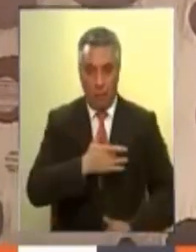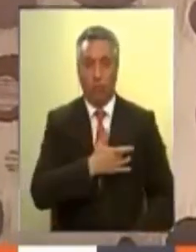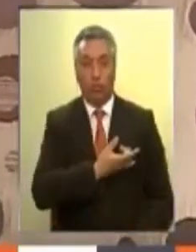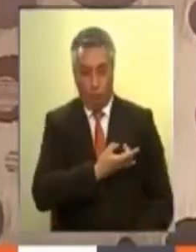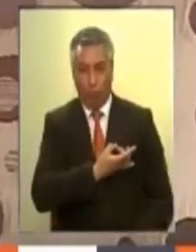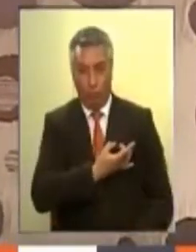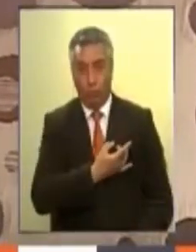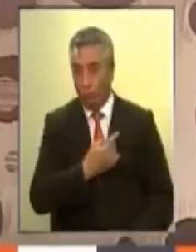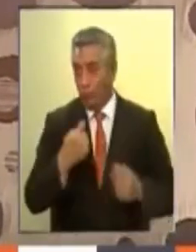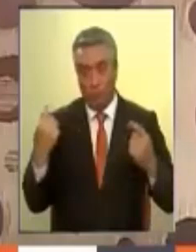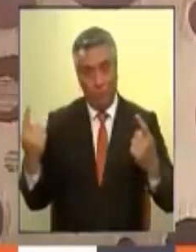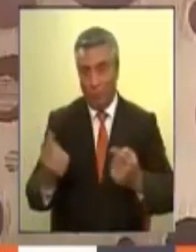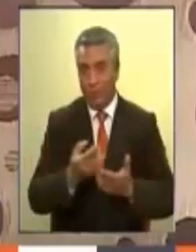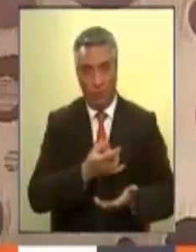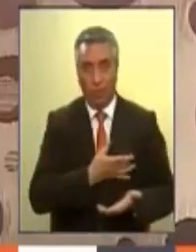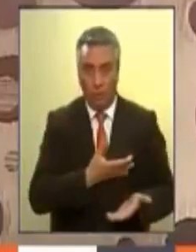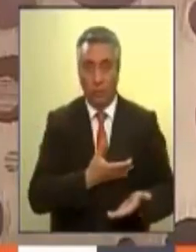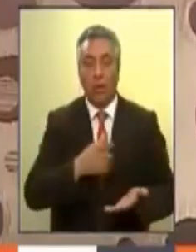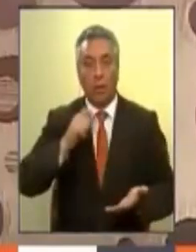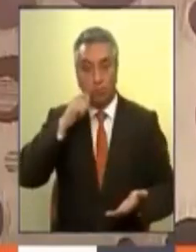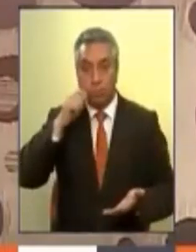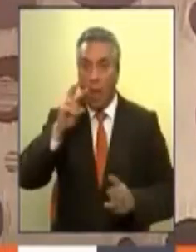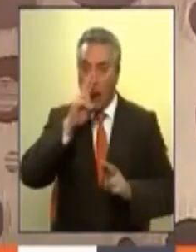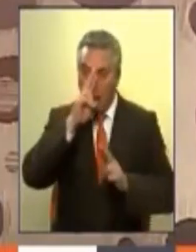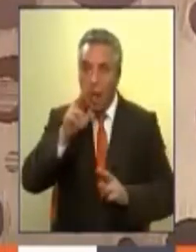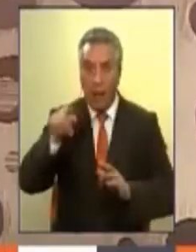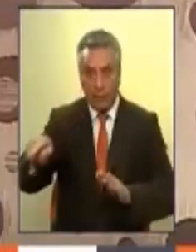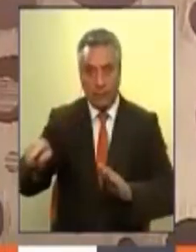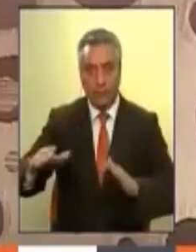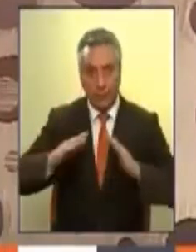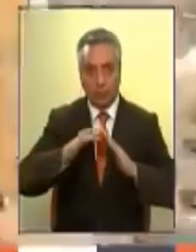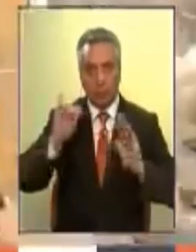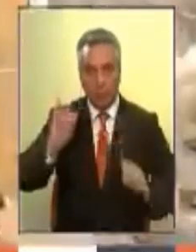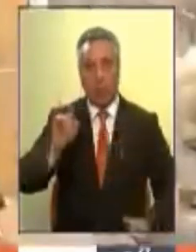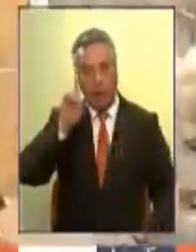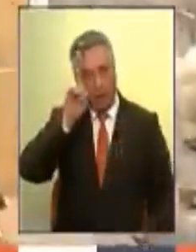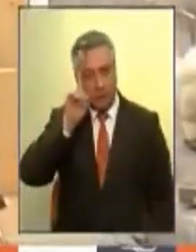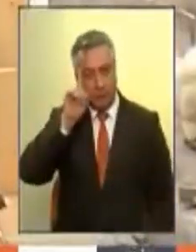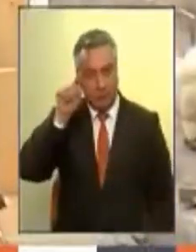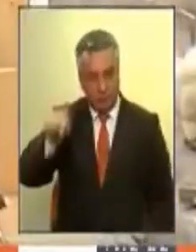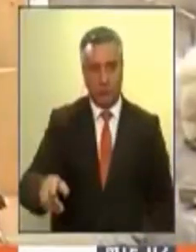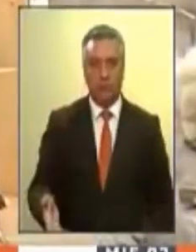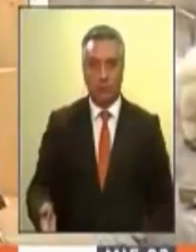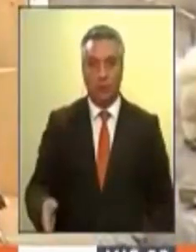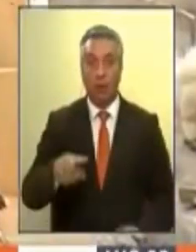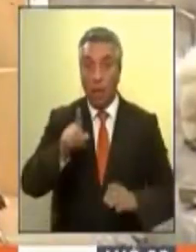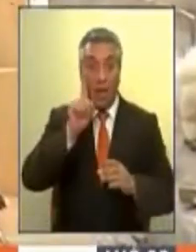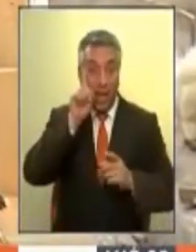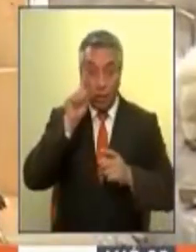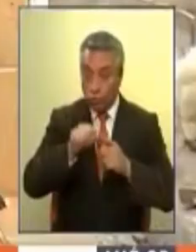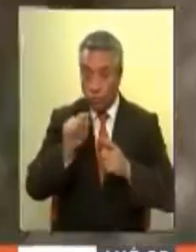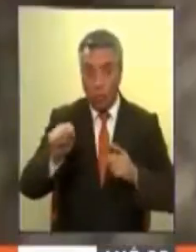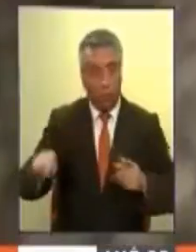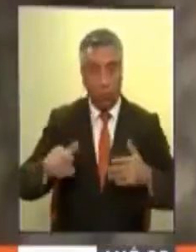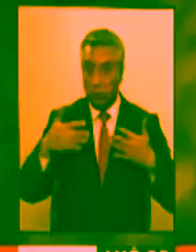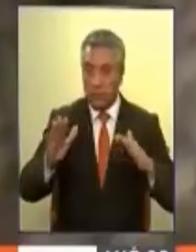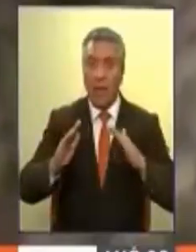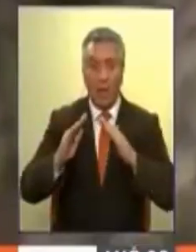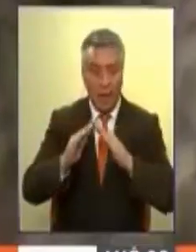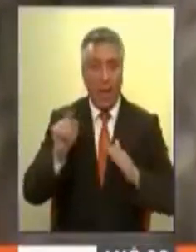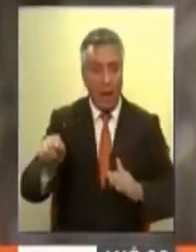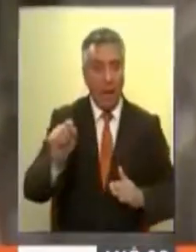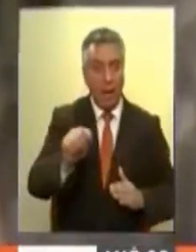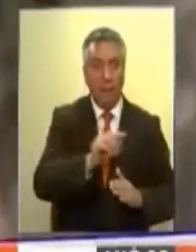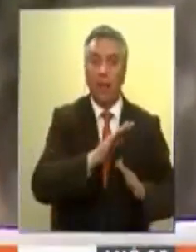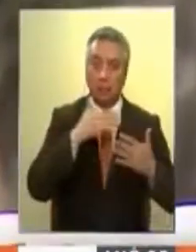todos. Y en representación a él, para siempre recordarlo. Historias como esa hay muchas. Cada una de estas animitas es